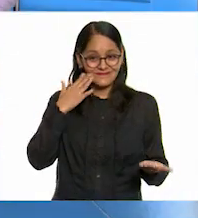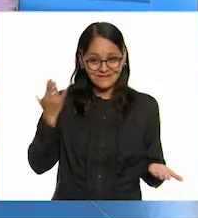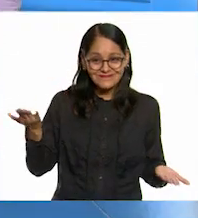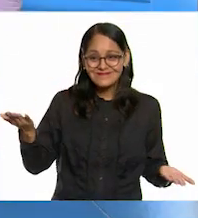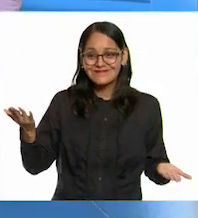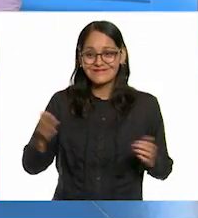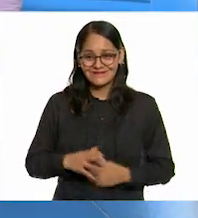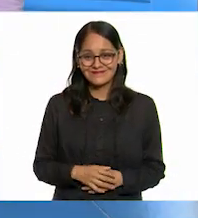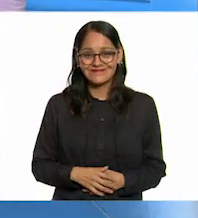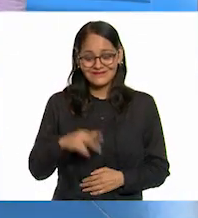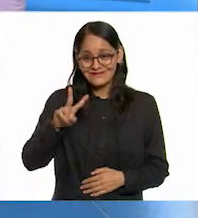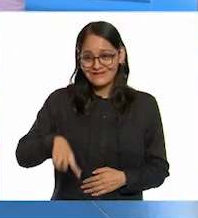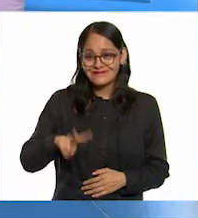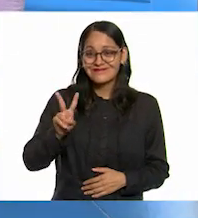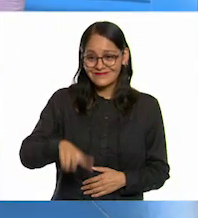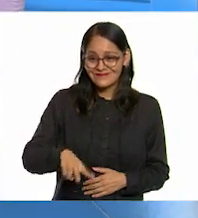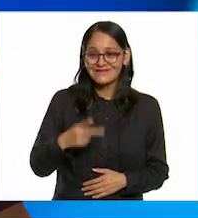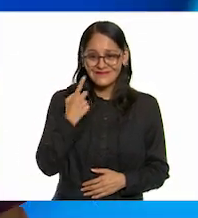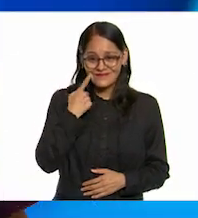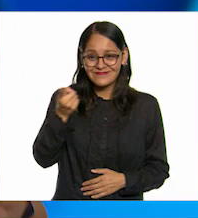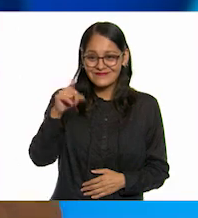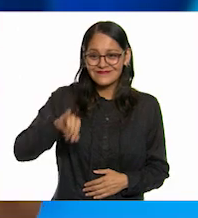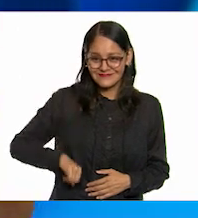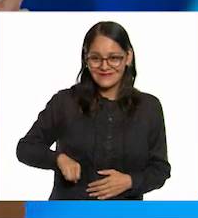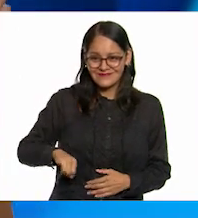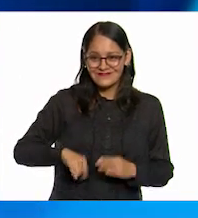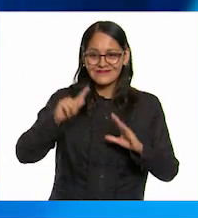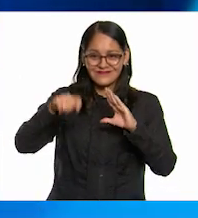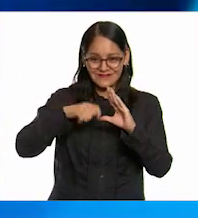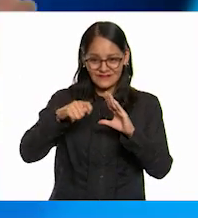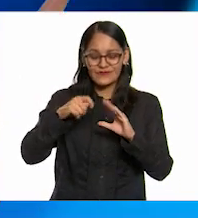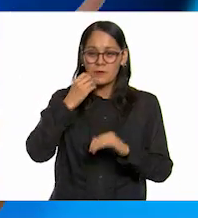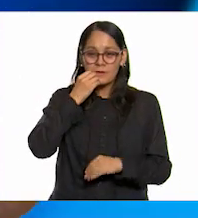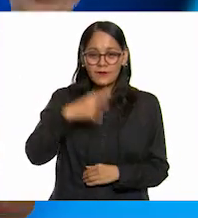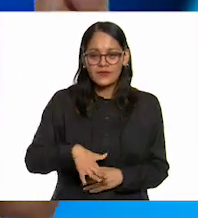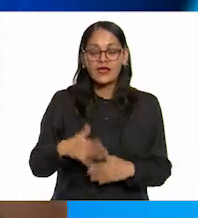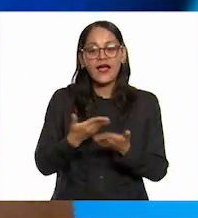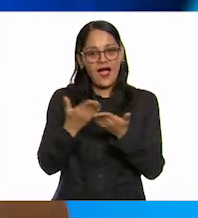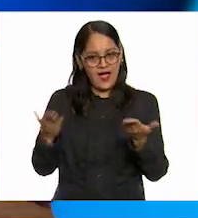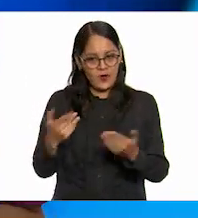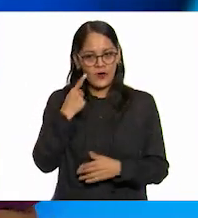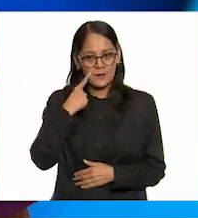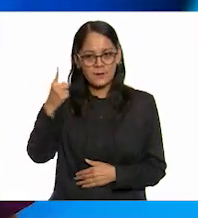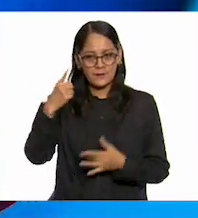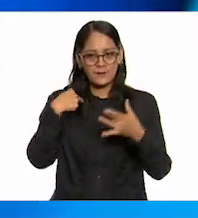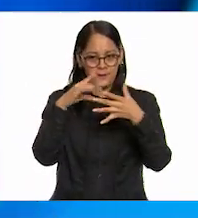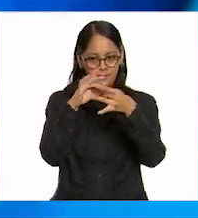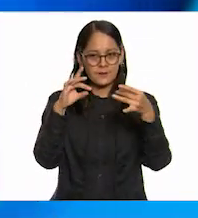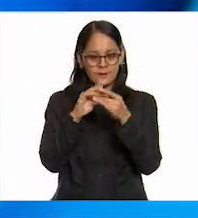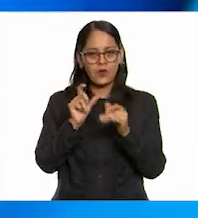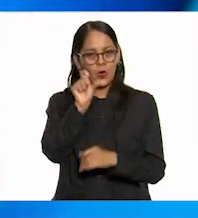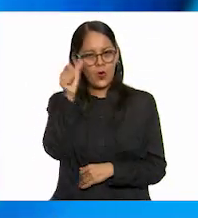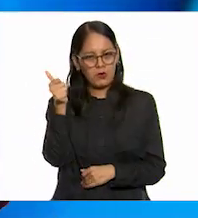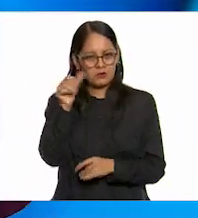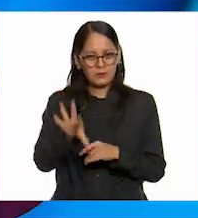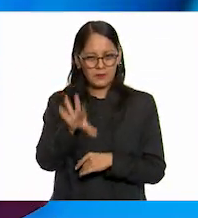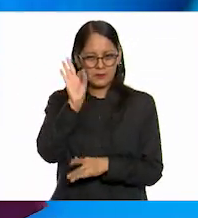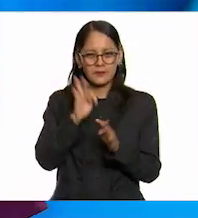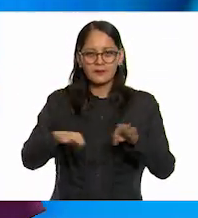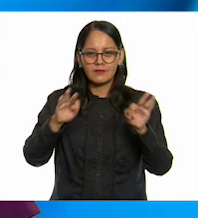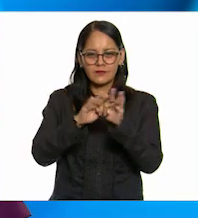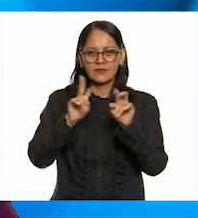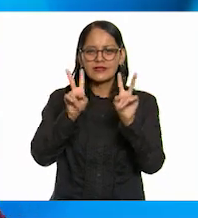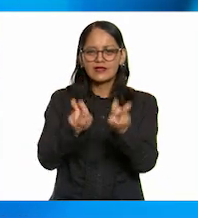¡Hola! Es verdaderamente interesante y lindo. Ahora te voy a explicar otra parte importante de